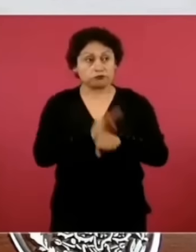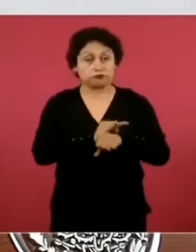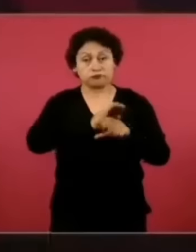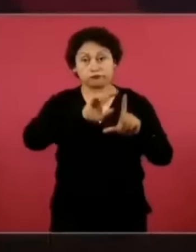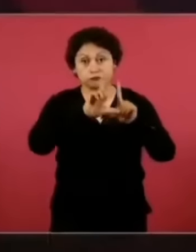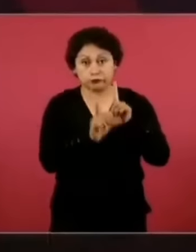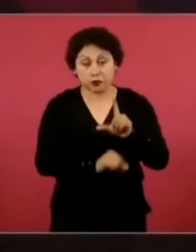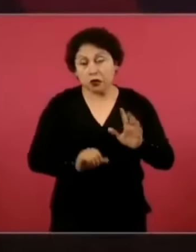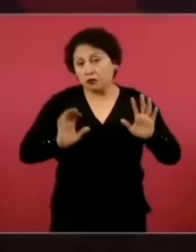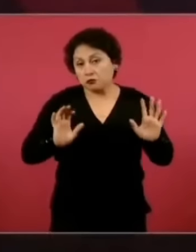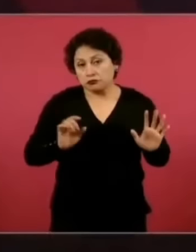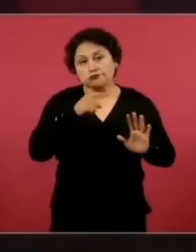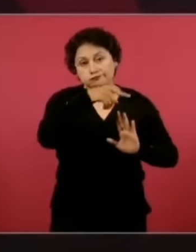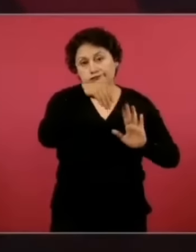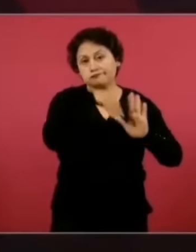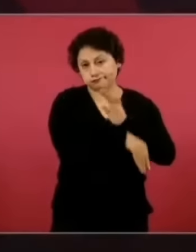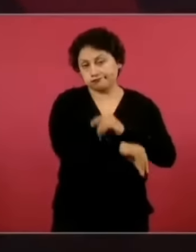Y